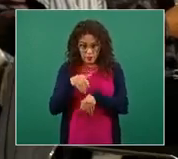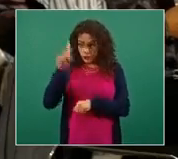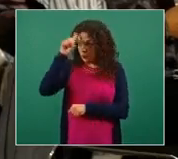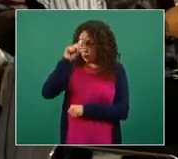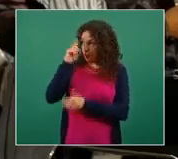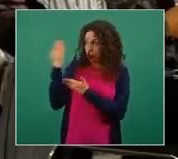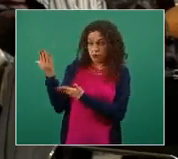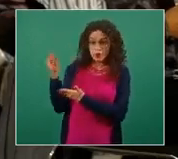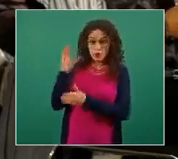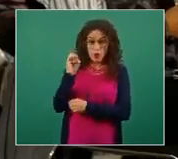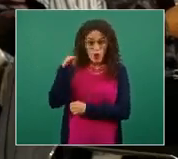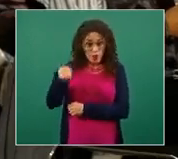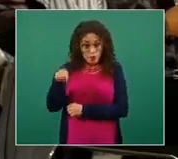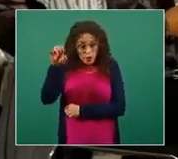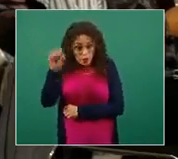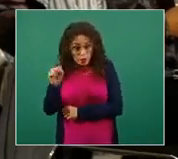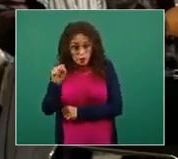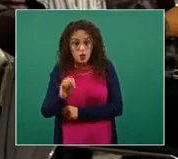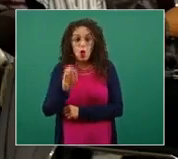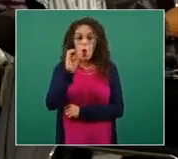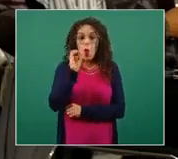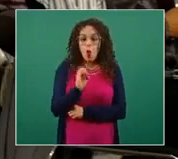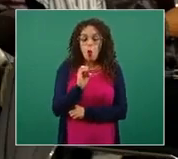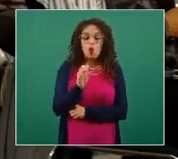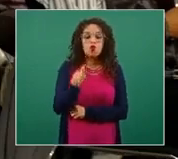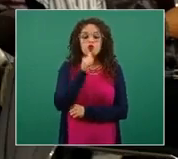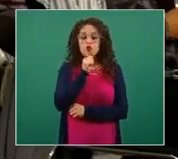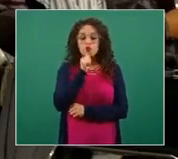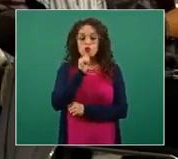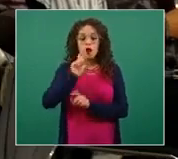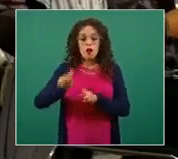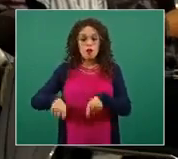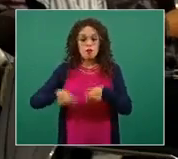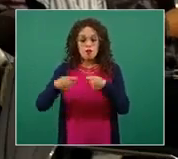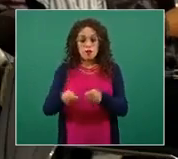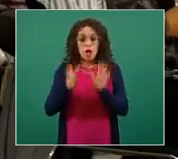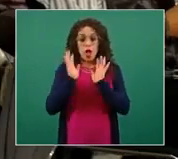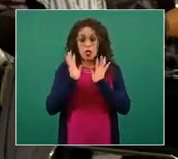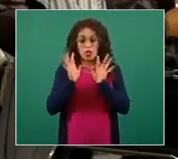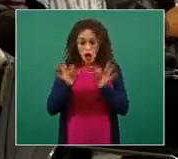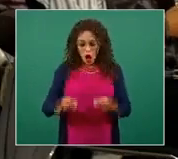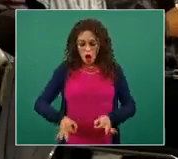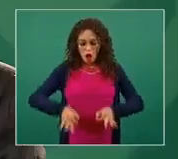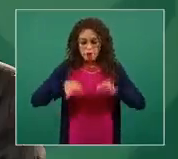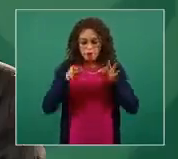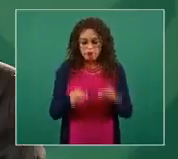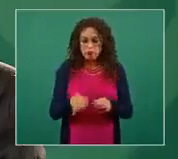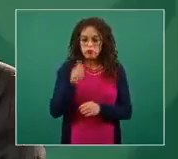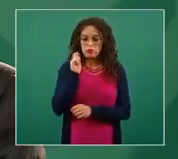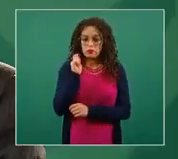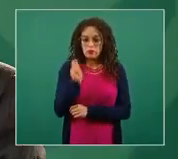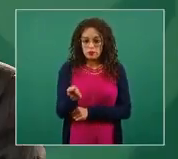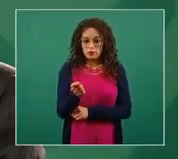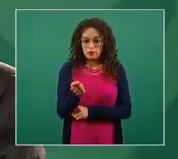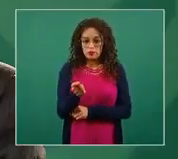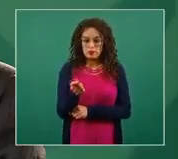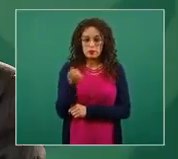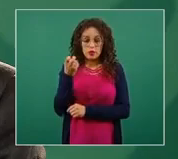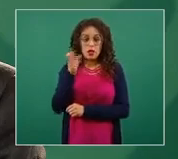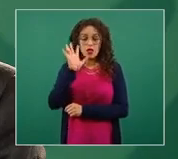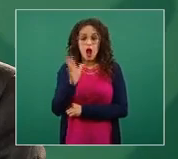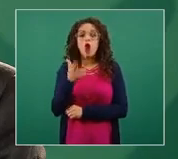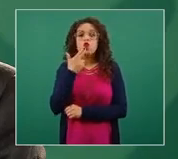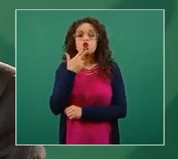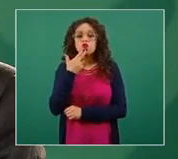OMS, pero ella todavía no ha validado realmente ni la planta, ni tampoco ha dado este uso